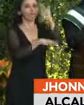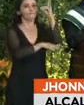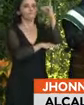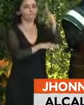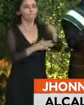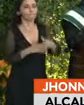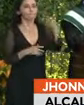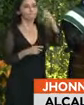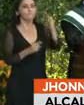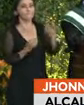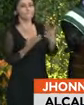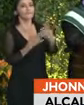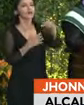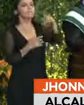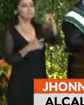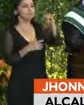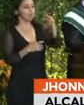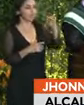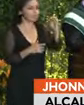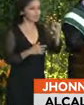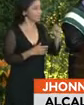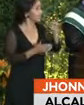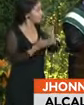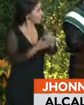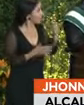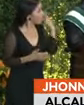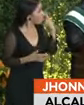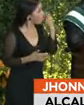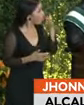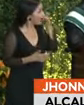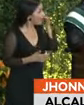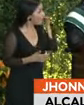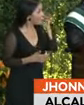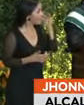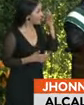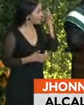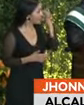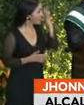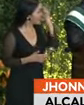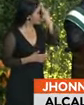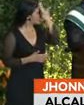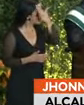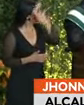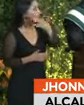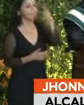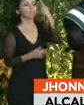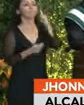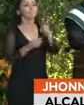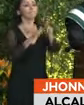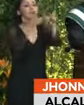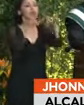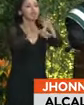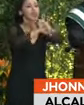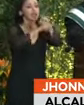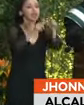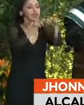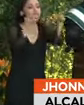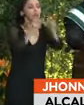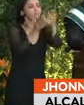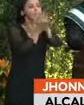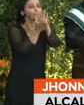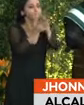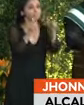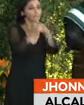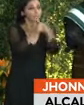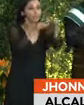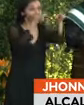bolivianos y especialmente para las pymes. Eso es lo que ustedes ven, ahí están ya los títulos de propiedad. Lo primero que teníamos que tener era el